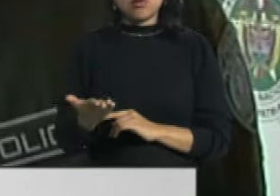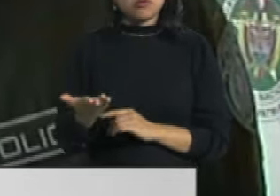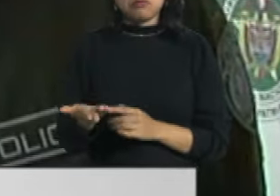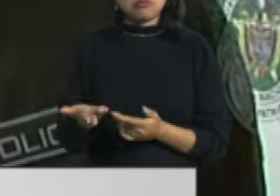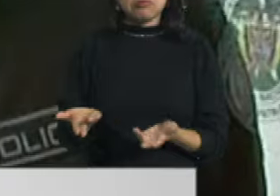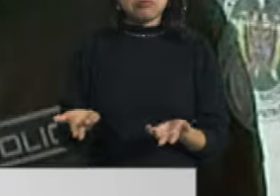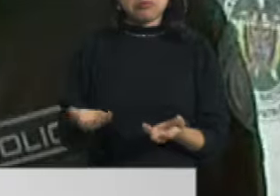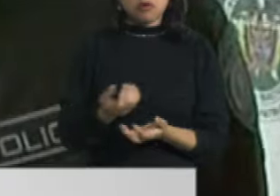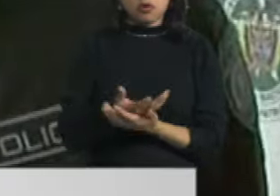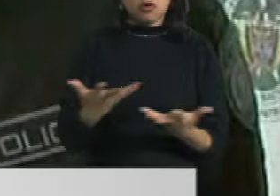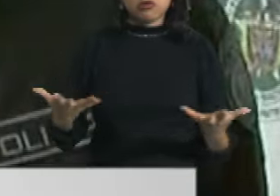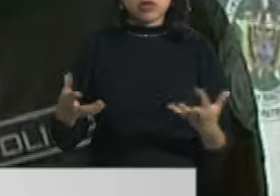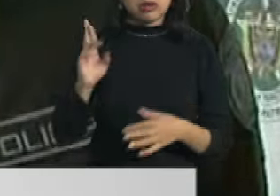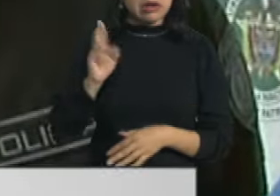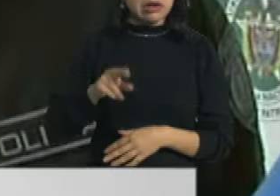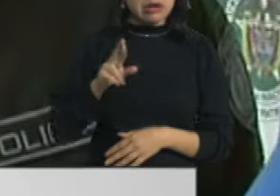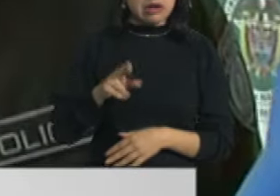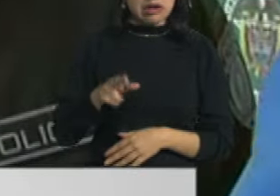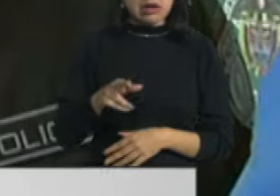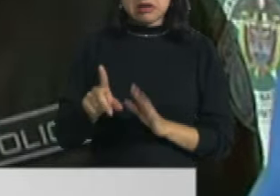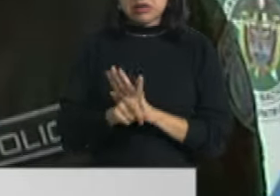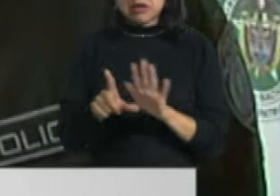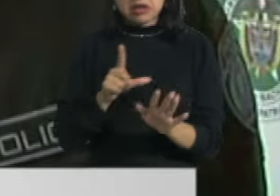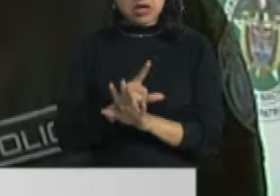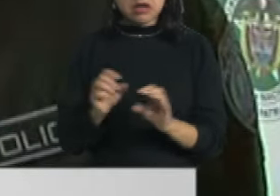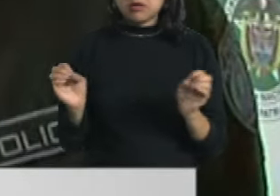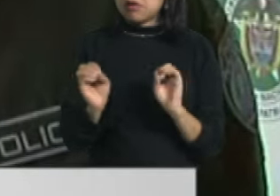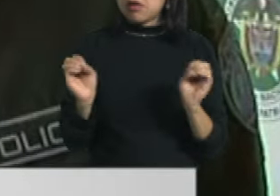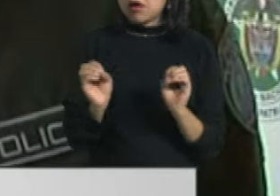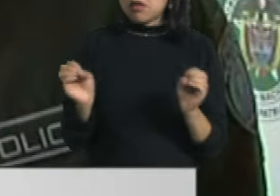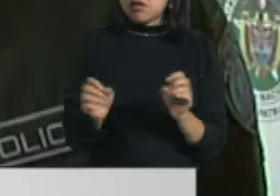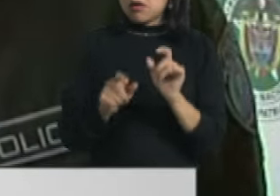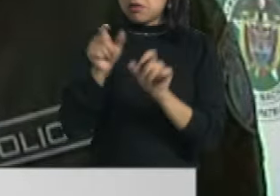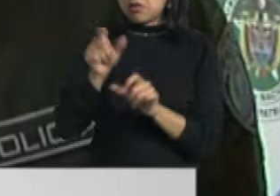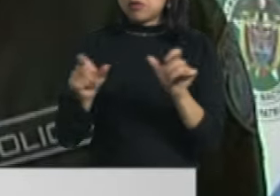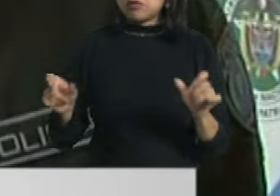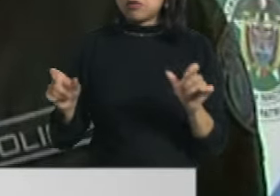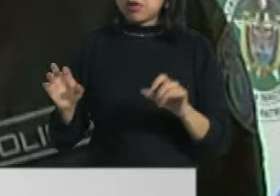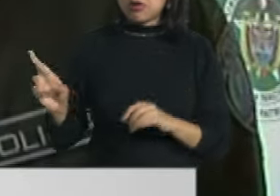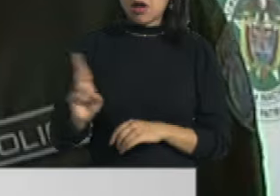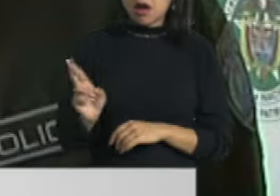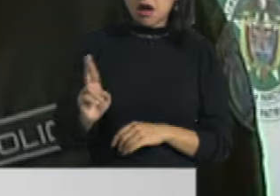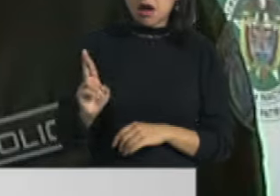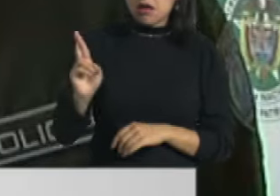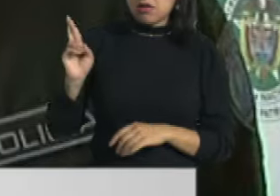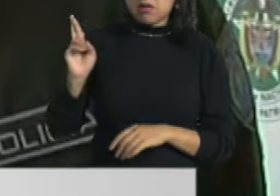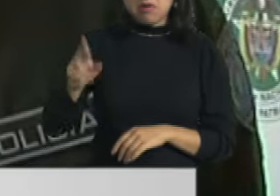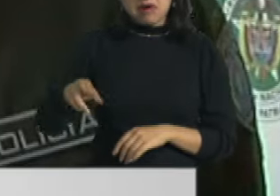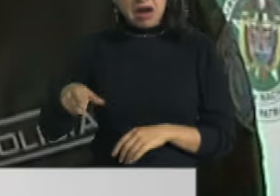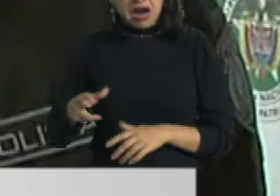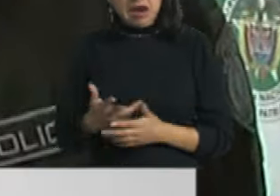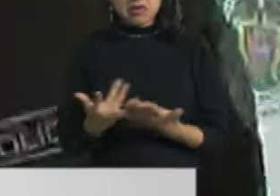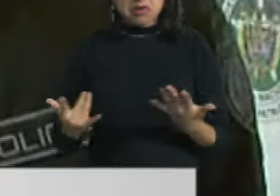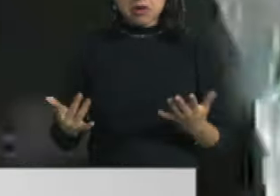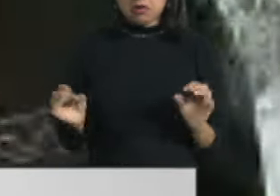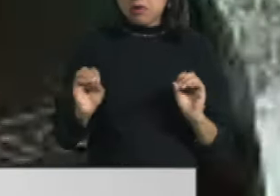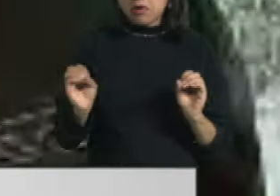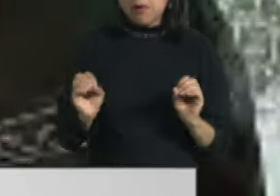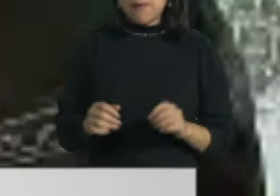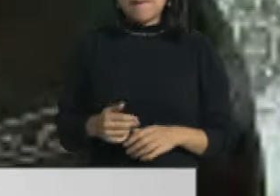no se encontró elementos, digamos, ilegales, ni tampoco personas que tuviesen antecedentes judiciales.